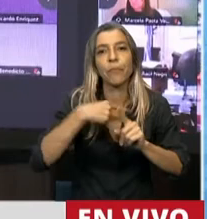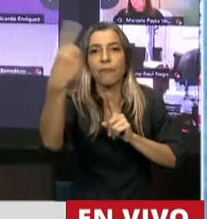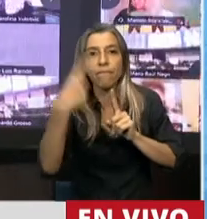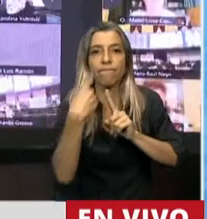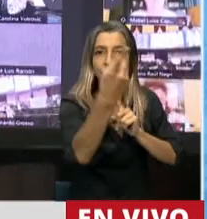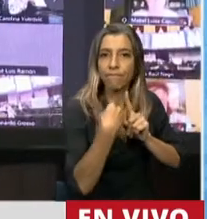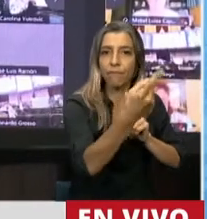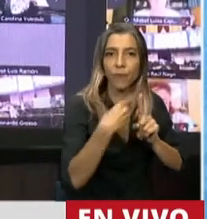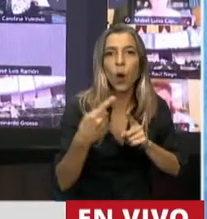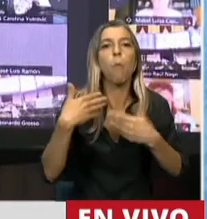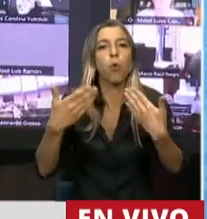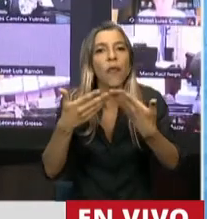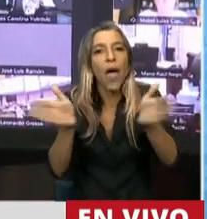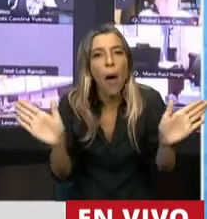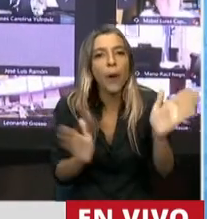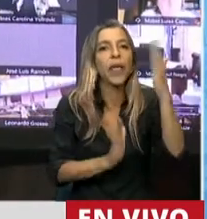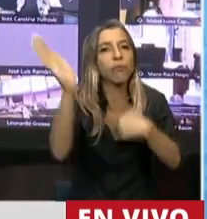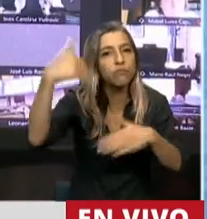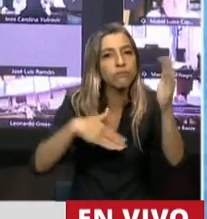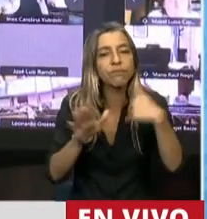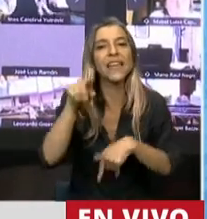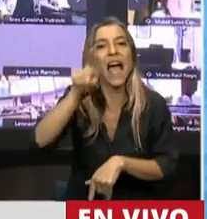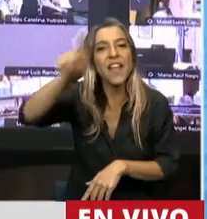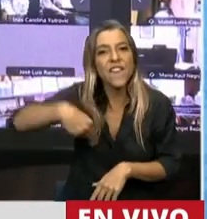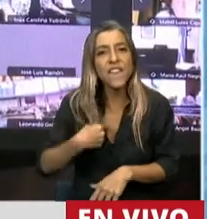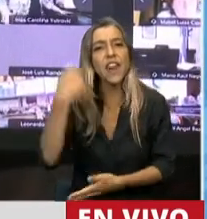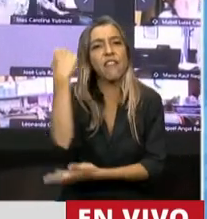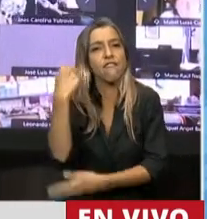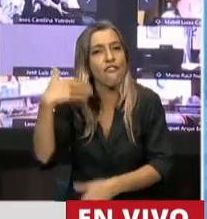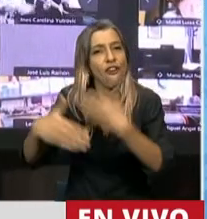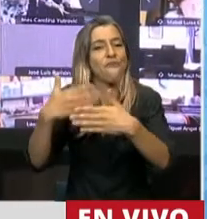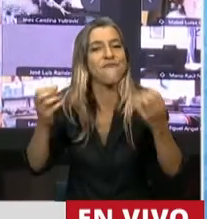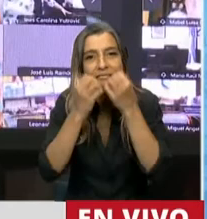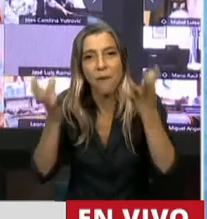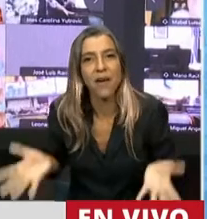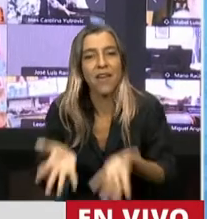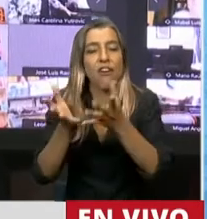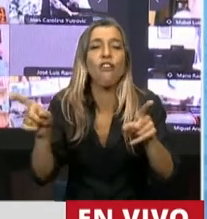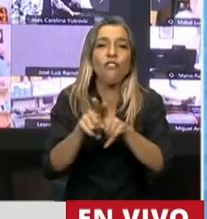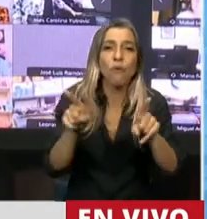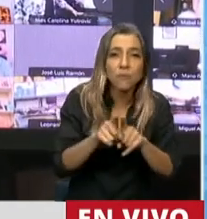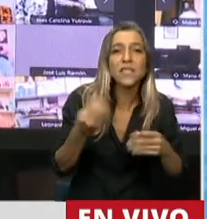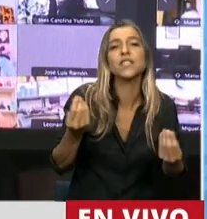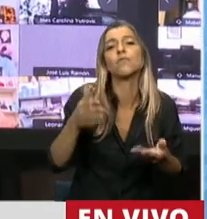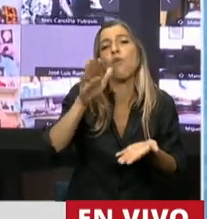Y así podría seguir con actividades económicas, ¿no? Con la foresta industria en el litoral, con las legumbres en el norte, etc.